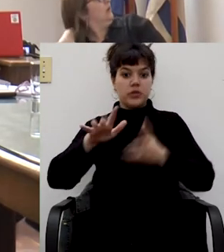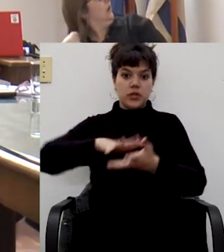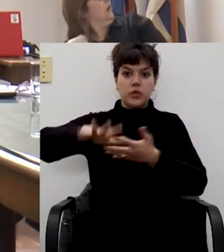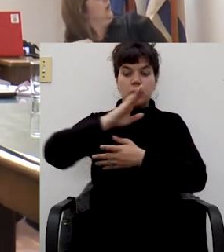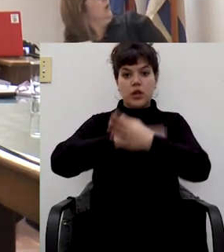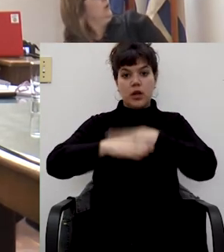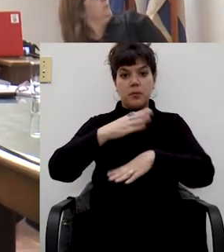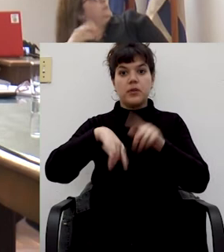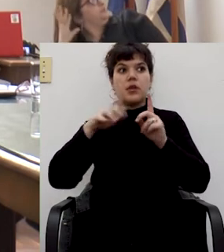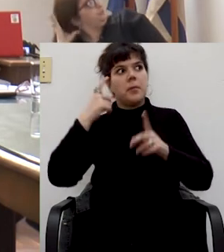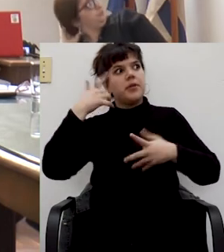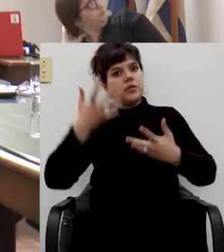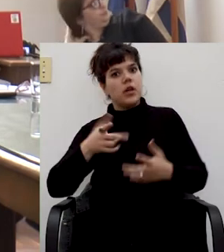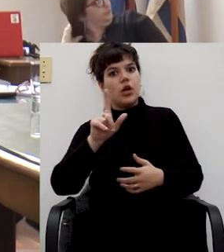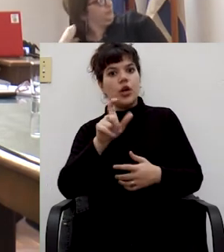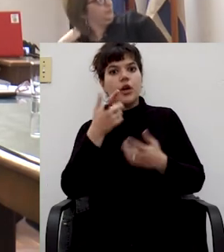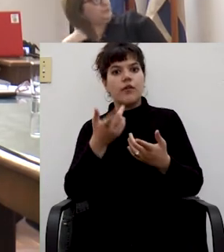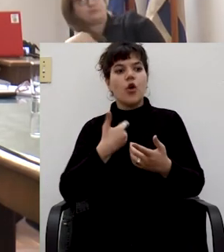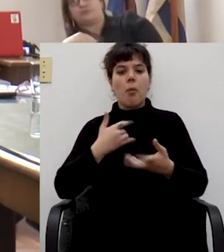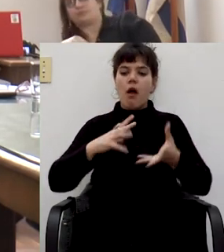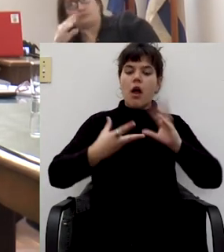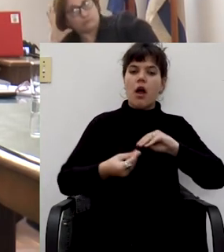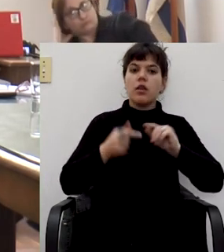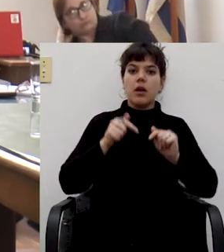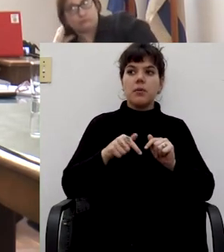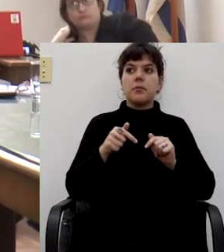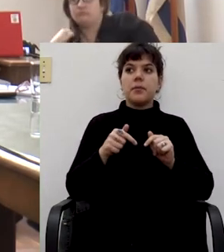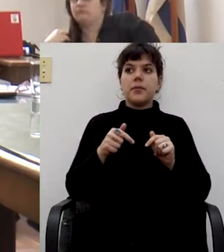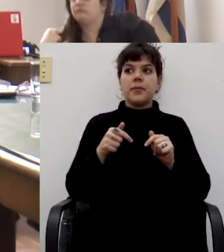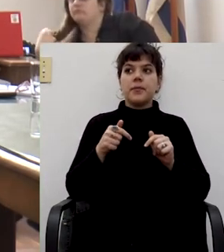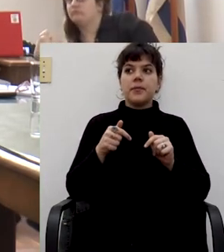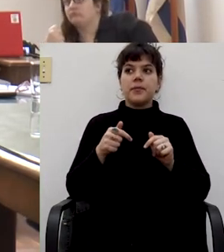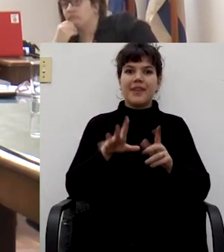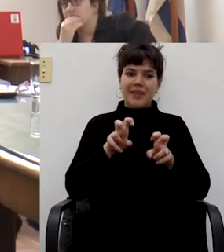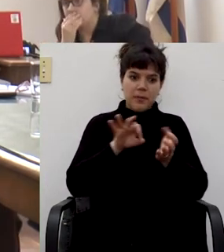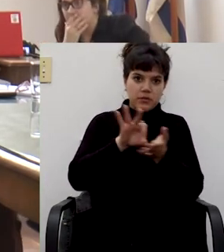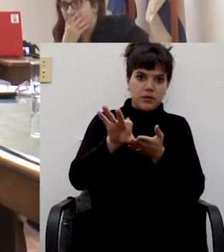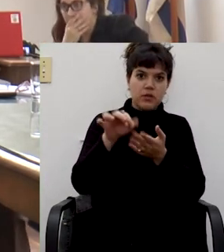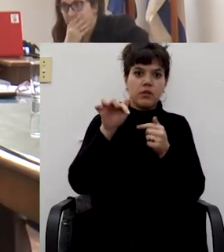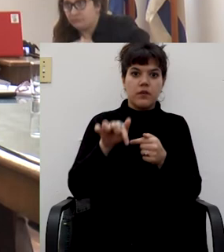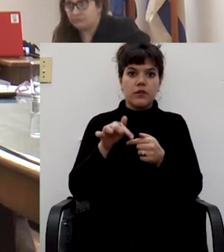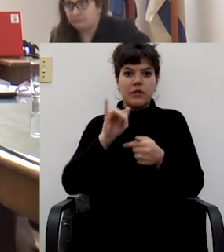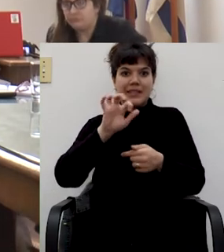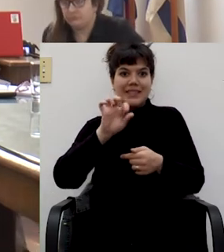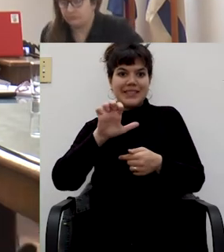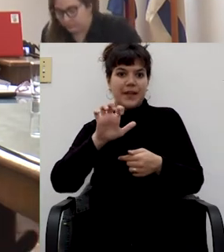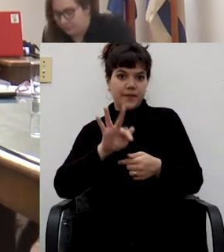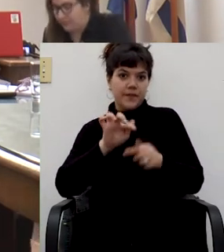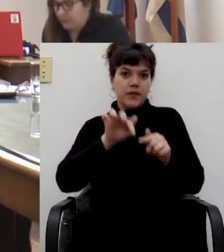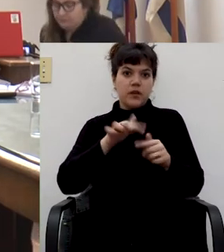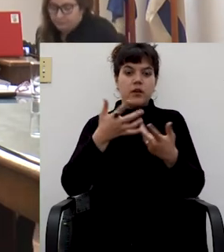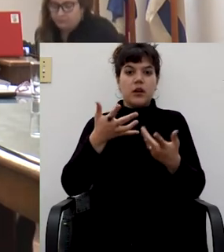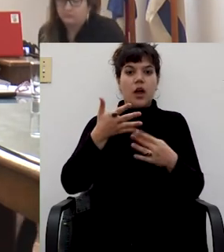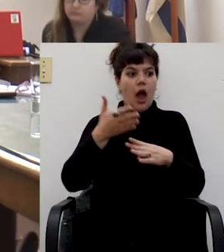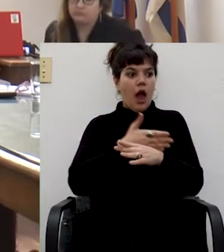bueno, pensarlo justamente la adaptación a el servicio, en este caso del ICEF, en el documento que